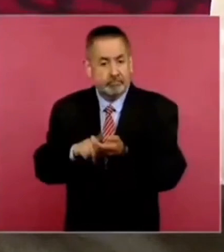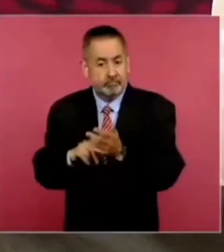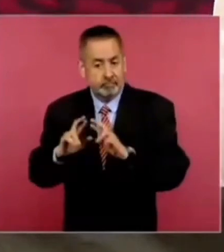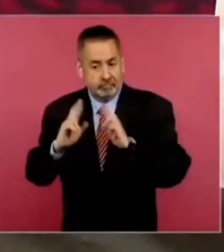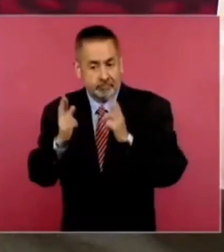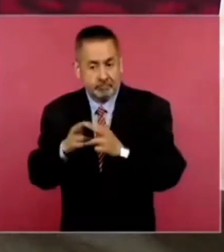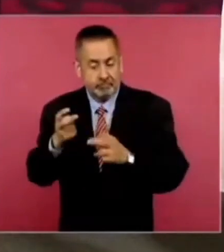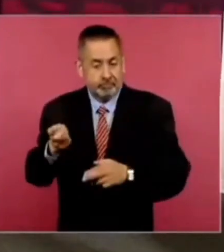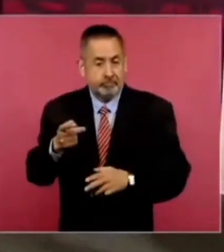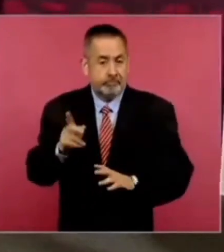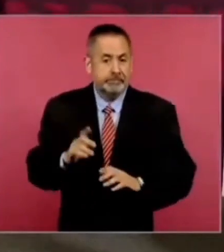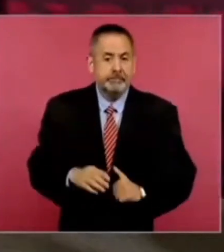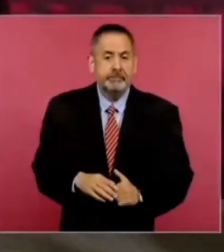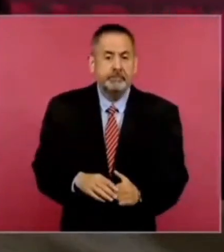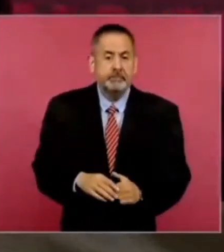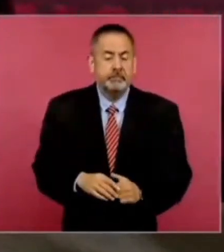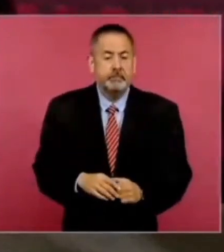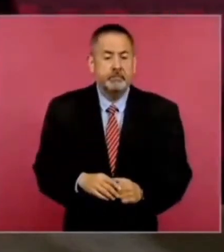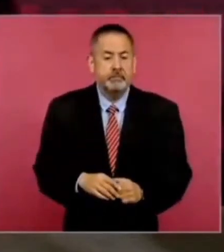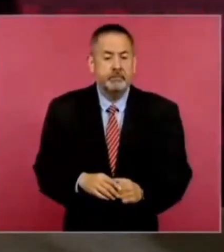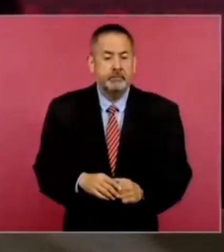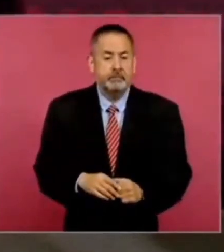reunión.